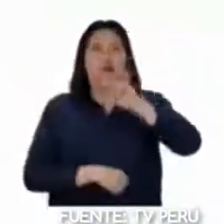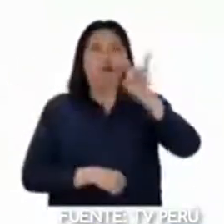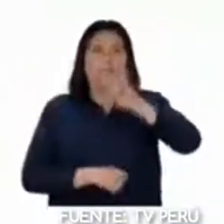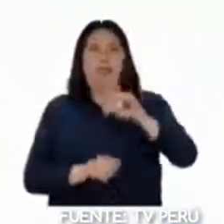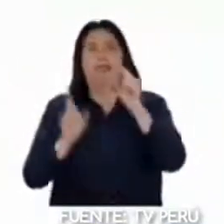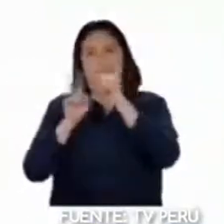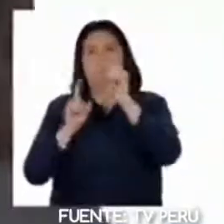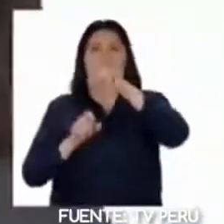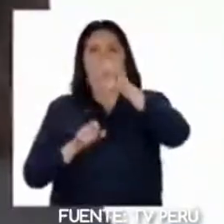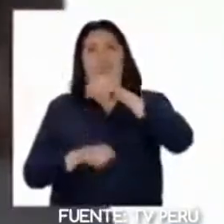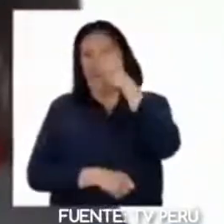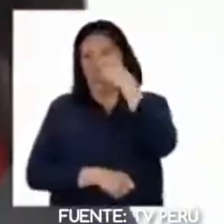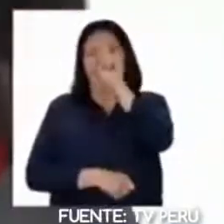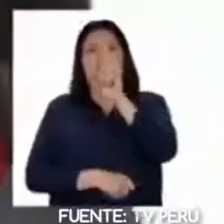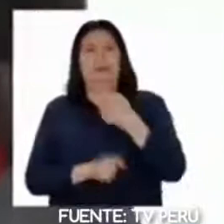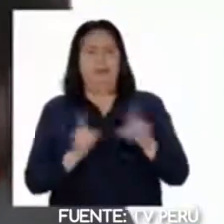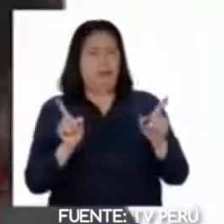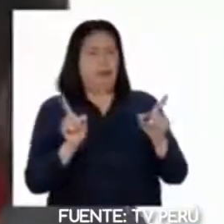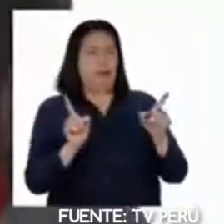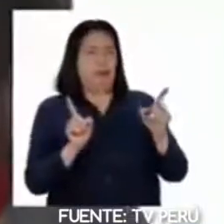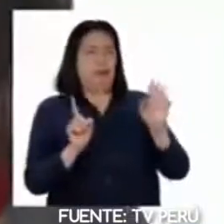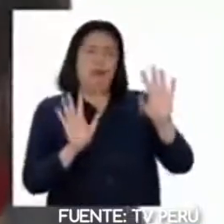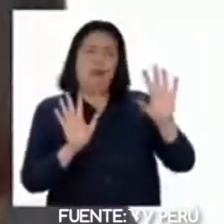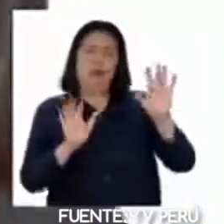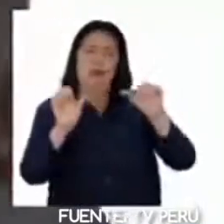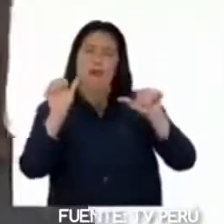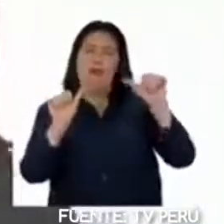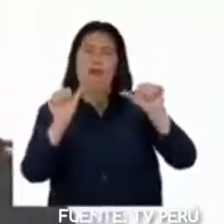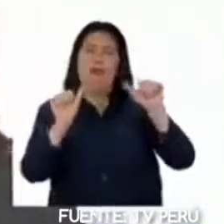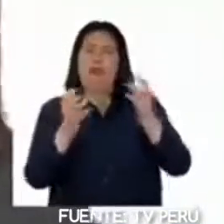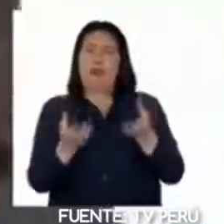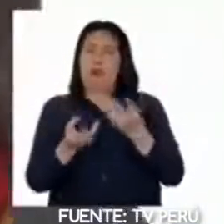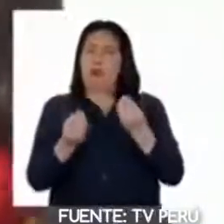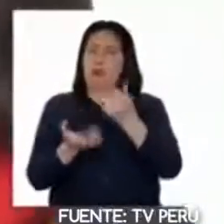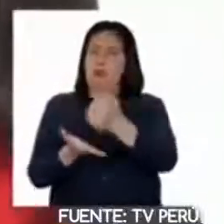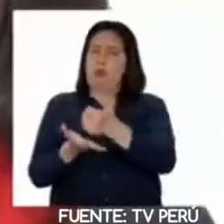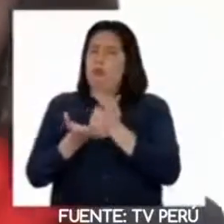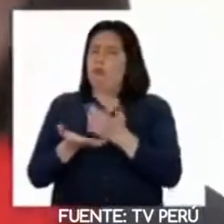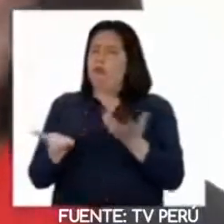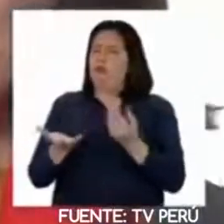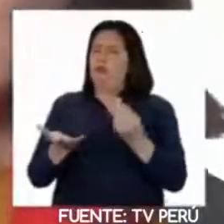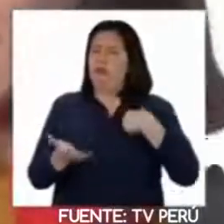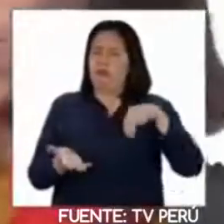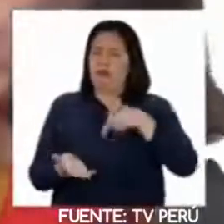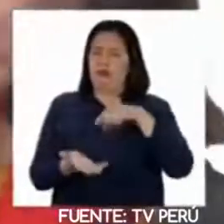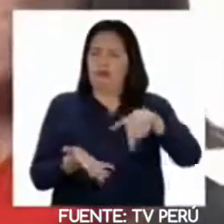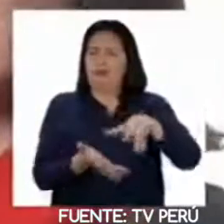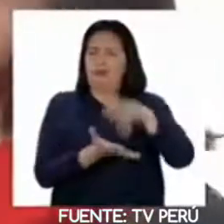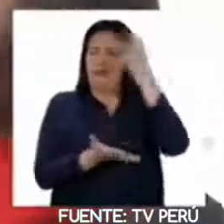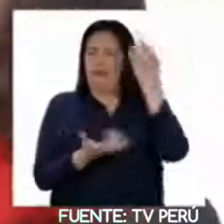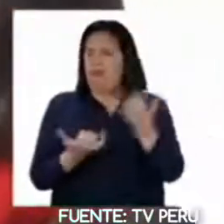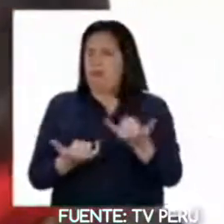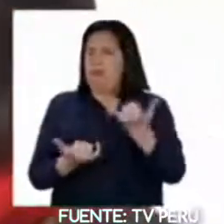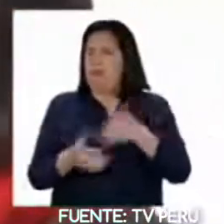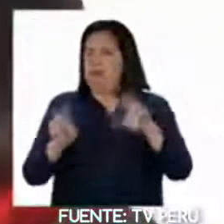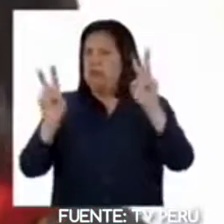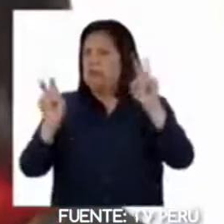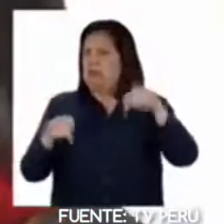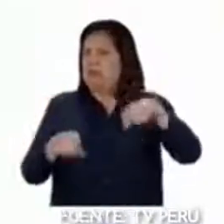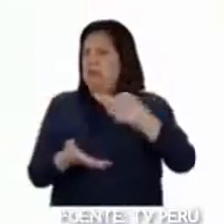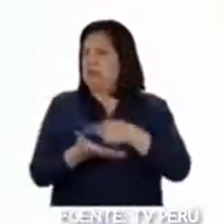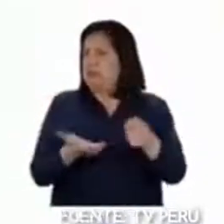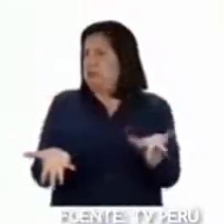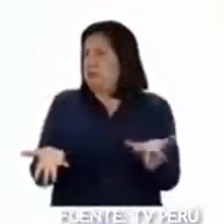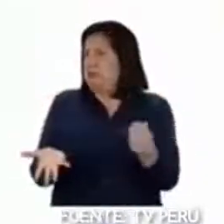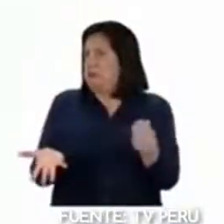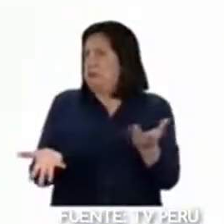palabra millones. Pero tengo una duda. ¿Cómo nos ayudaría esto que hemos aprendido en relación con el tema de estas